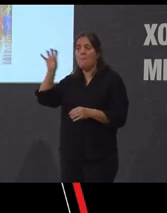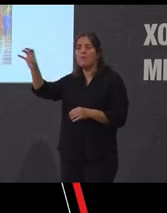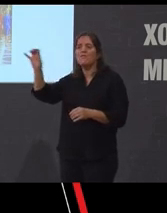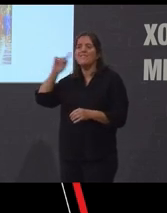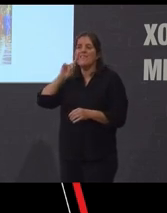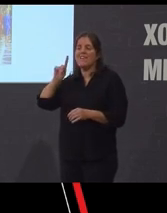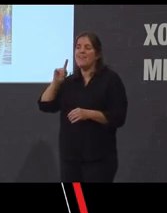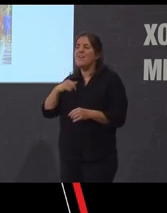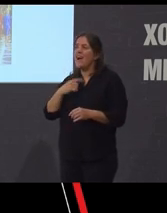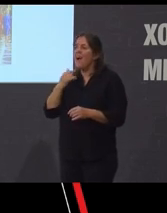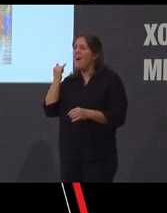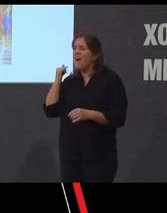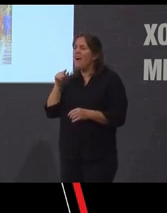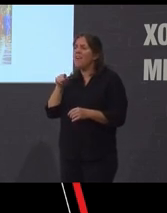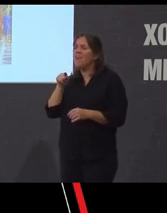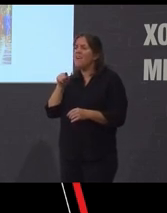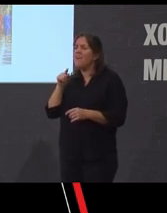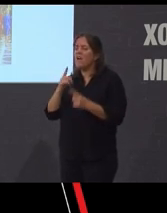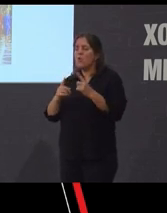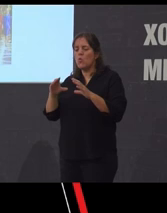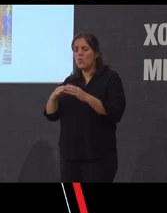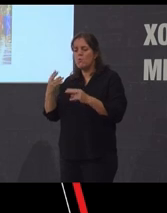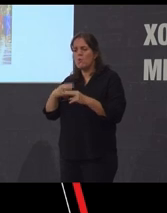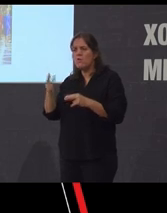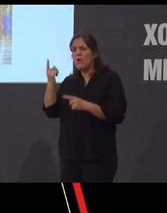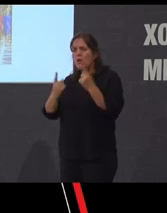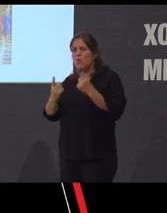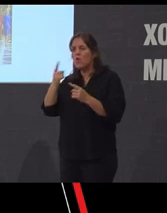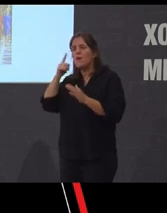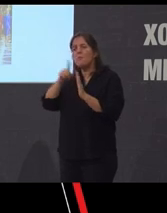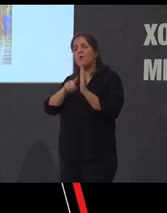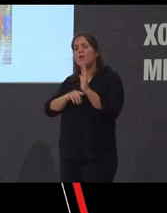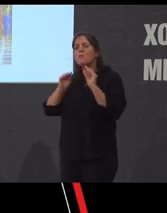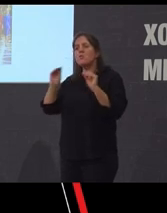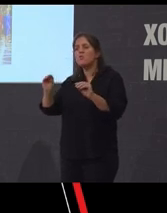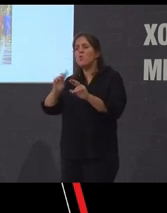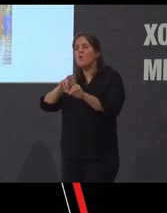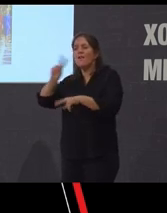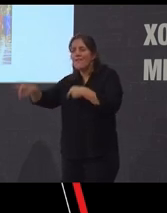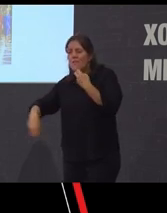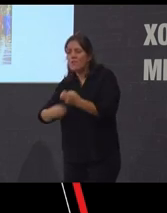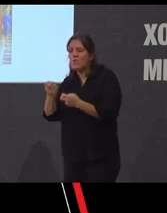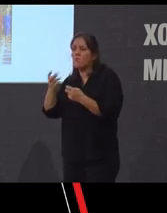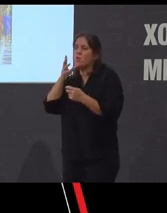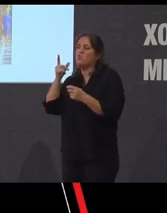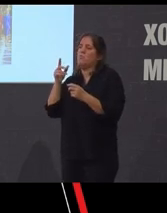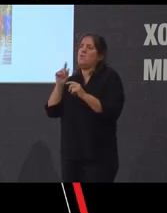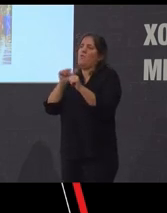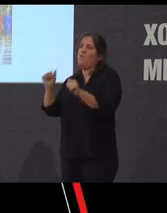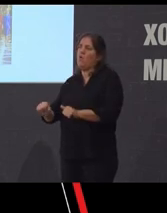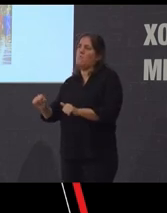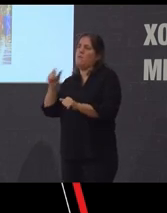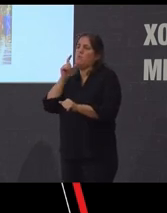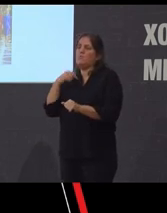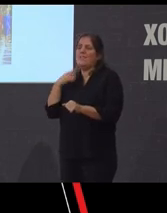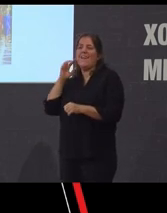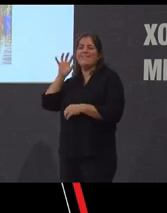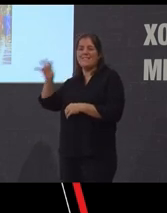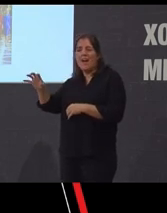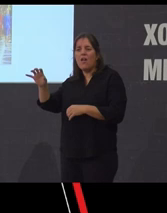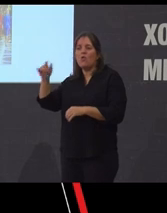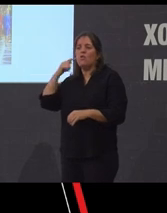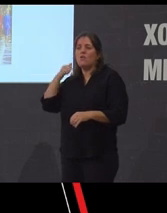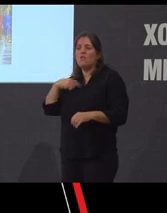estatal, que teña no seu programa un referéndum sobre a forma de Estado, monarquía ou república, nin